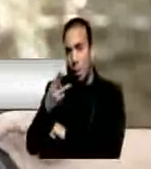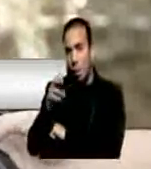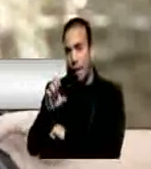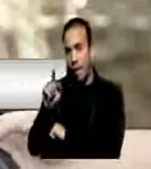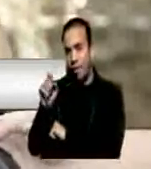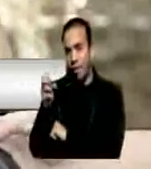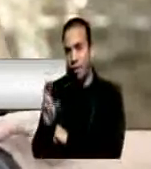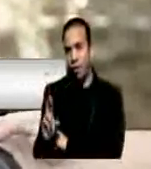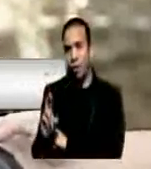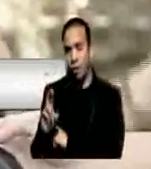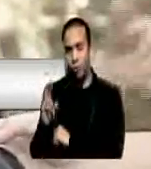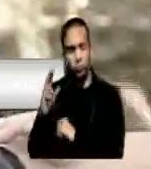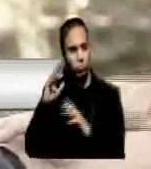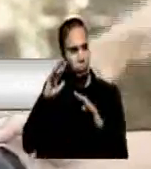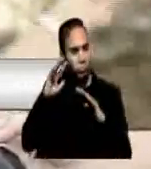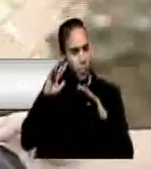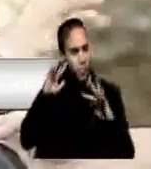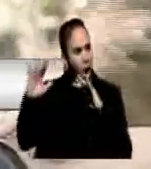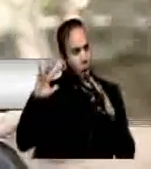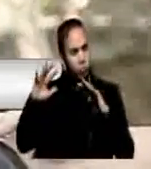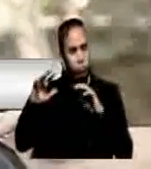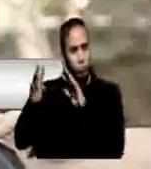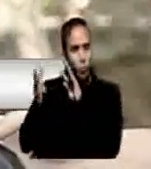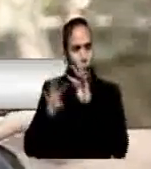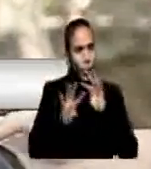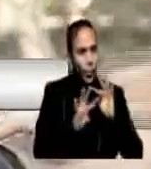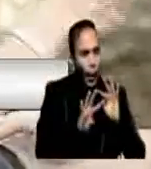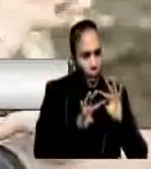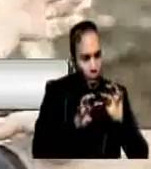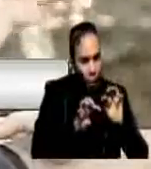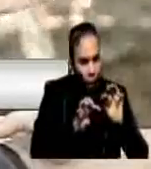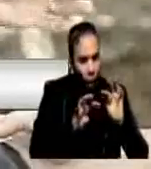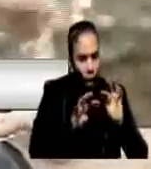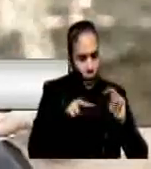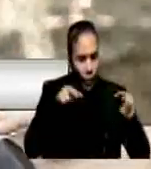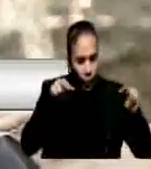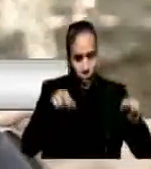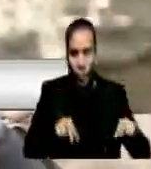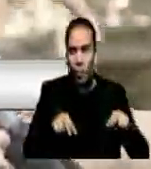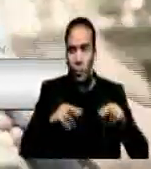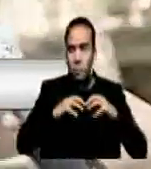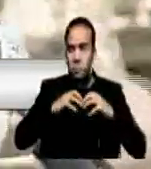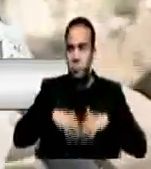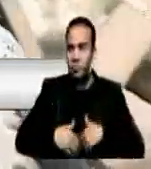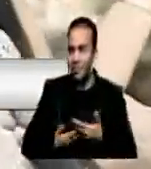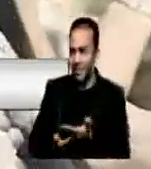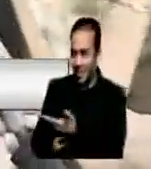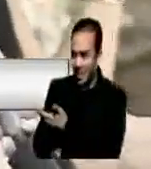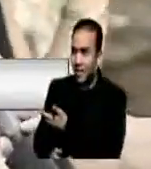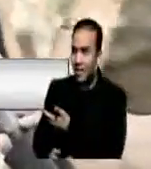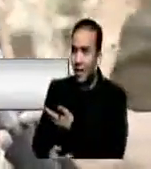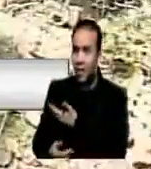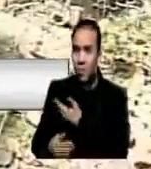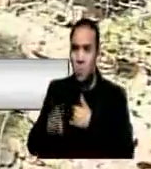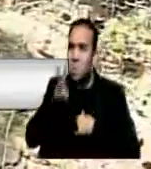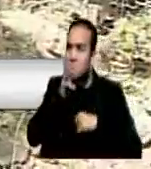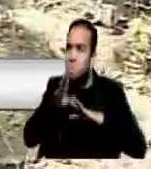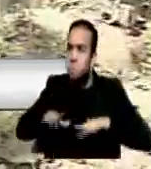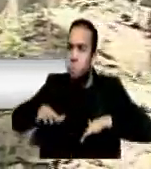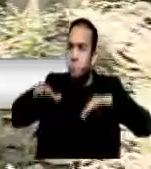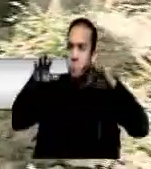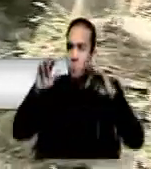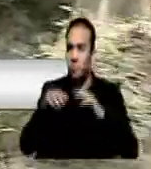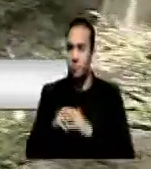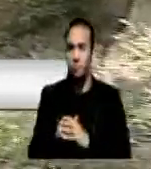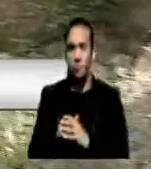un revolú cuando nos asomamos habría pasado este este como esta inundación ahí eso pero